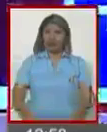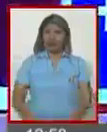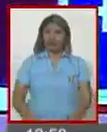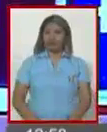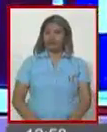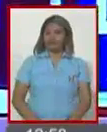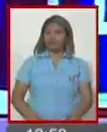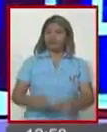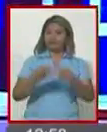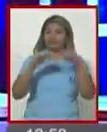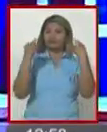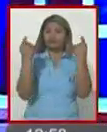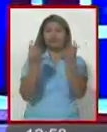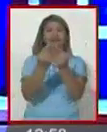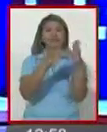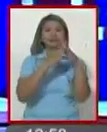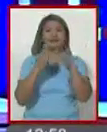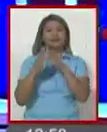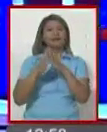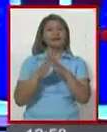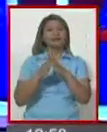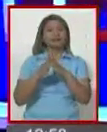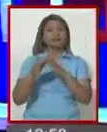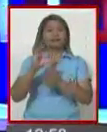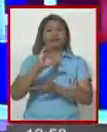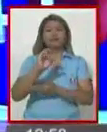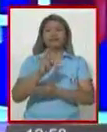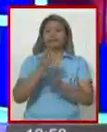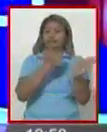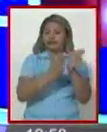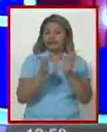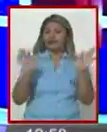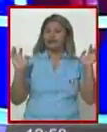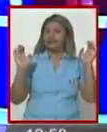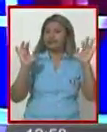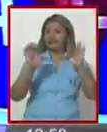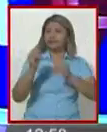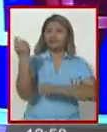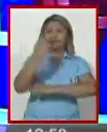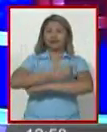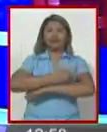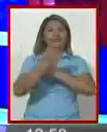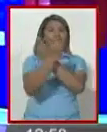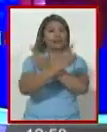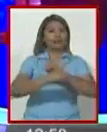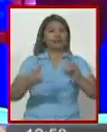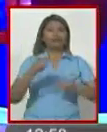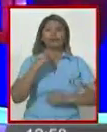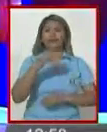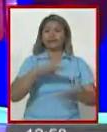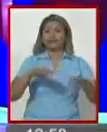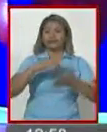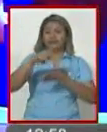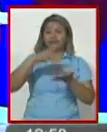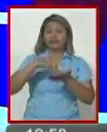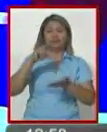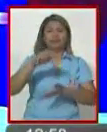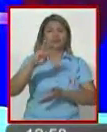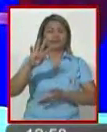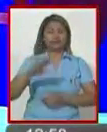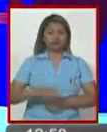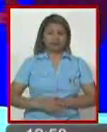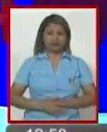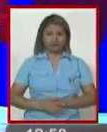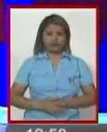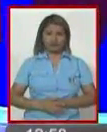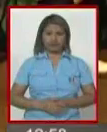entre tanto las plataformas ciudadanas y la dirigencia cívica ultiman tareas para la concentración por el día de la democracia que se realizará en la plaza principal 24